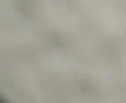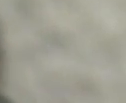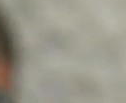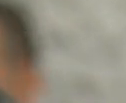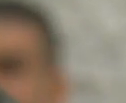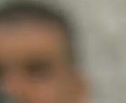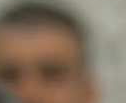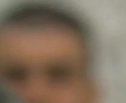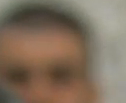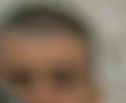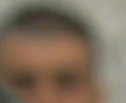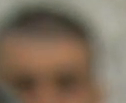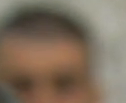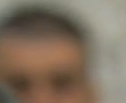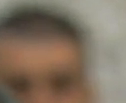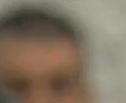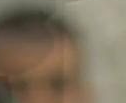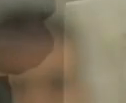Delegazione di 81 paesi